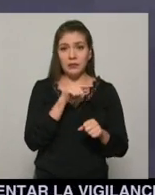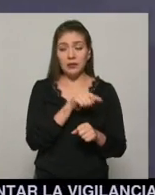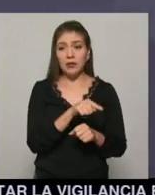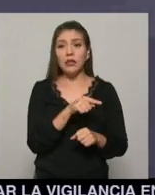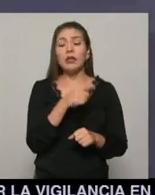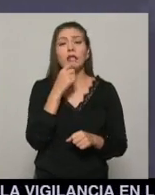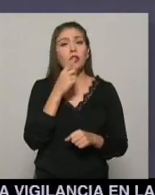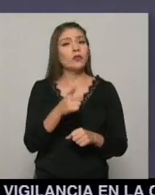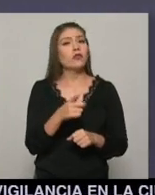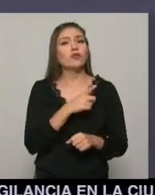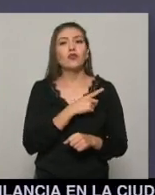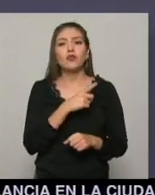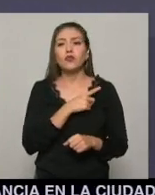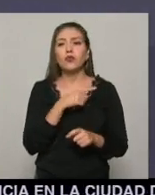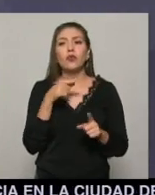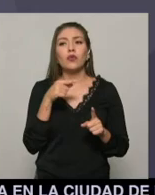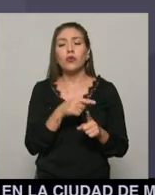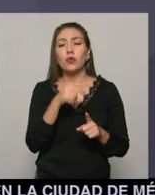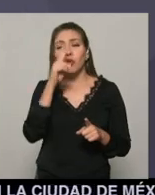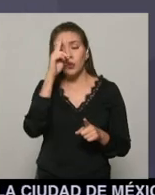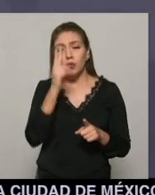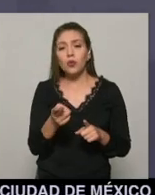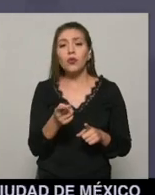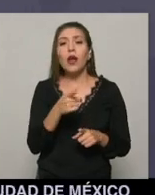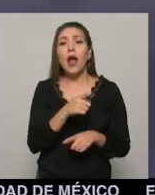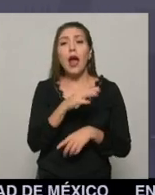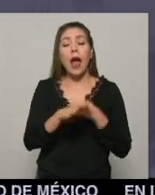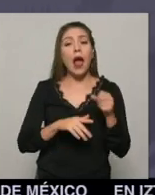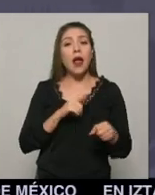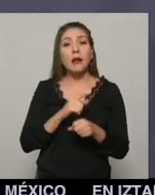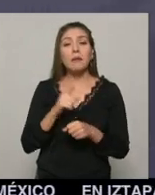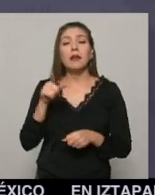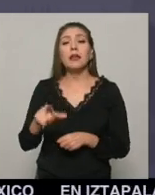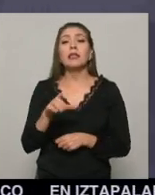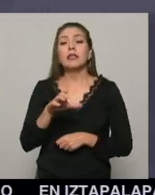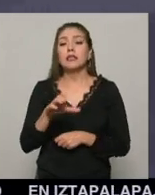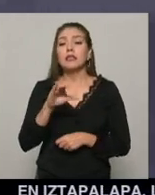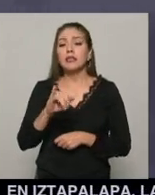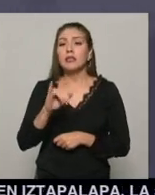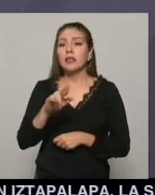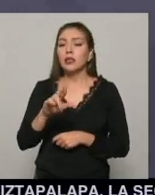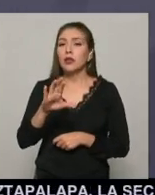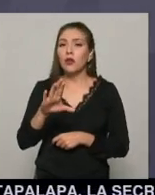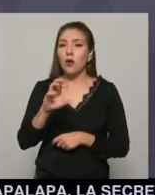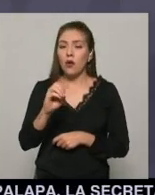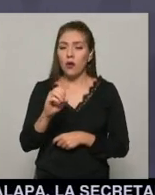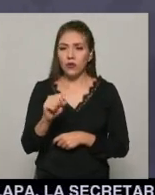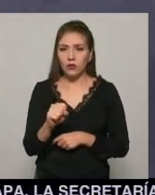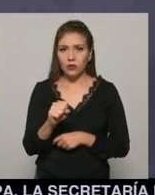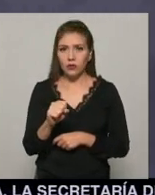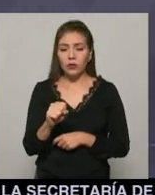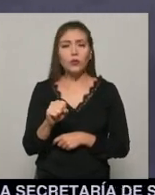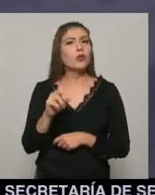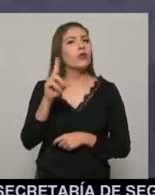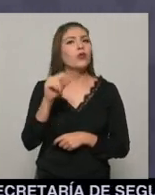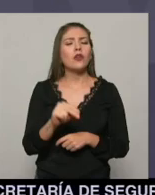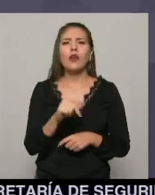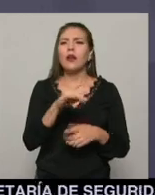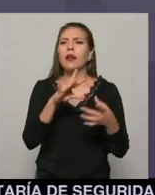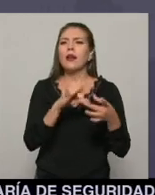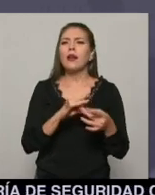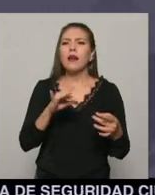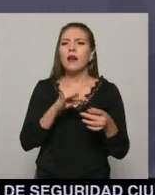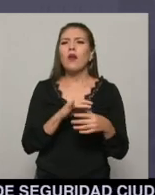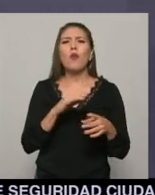queda especificado, se prohíbe el uso de animales en circos. No fue clara en decir espectáculos. Esta